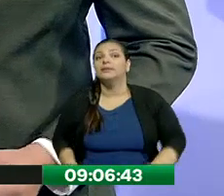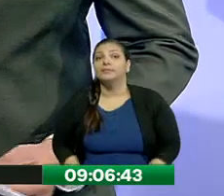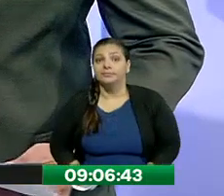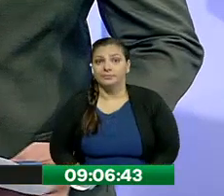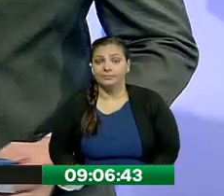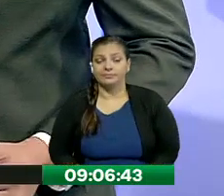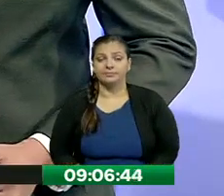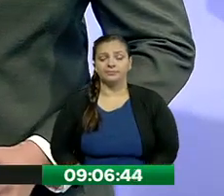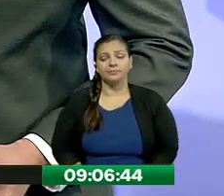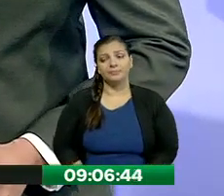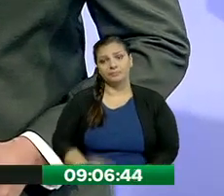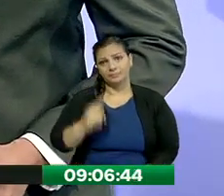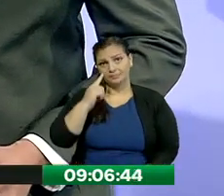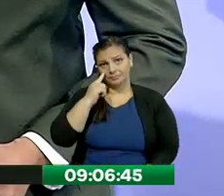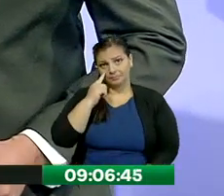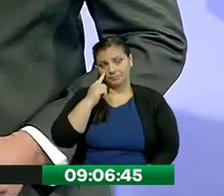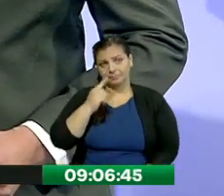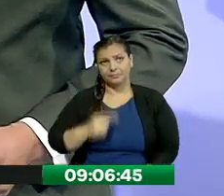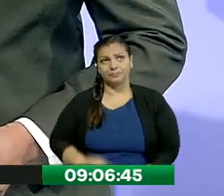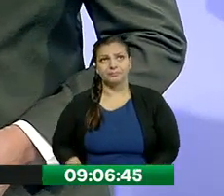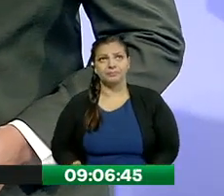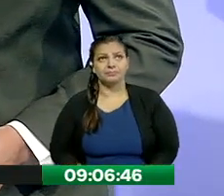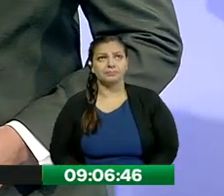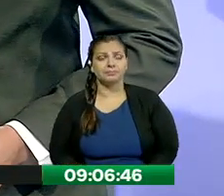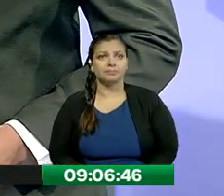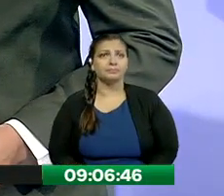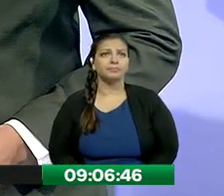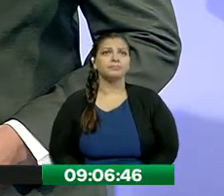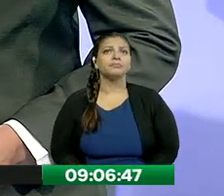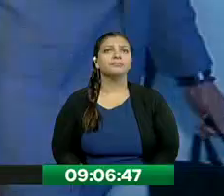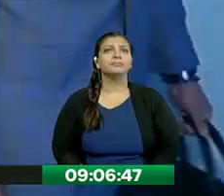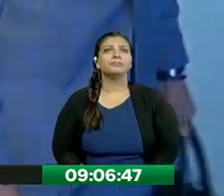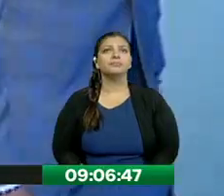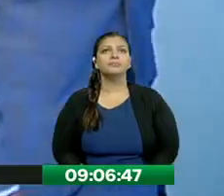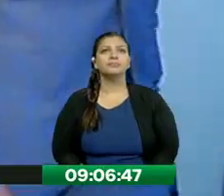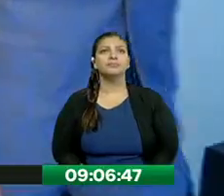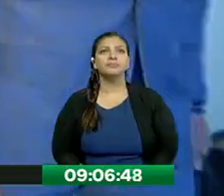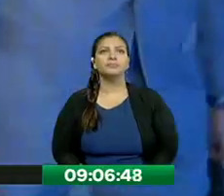implicado recupere su libertad. Veamos.